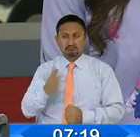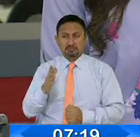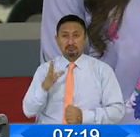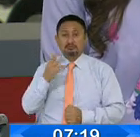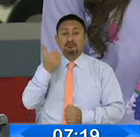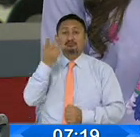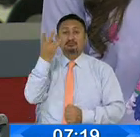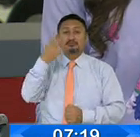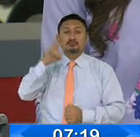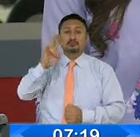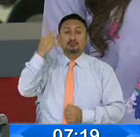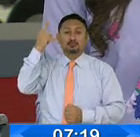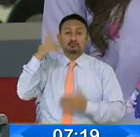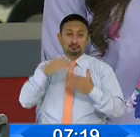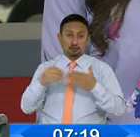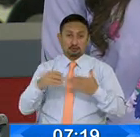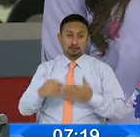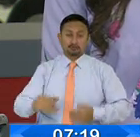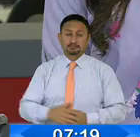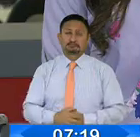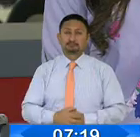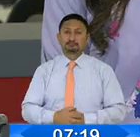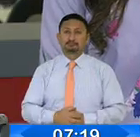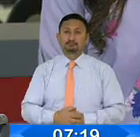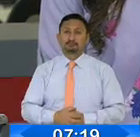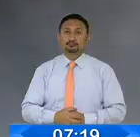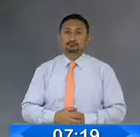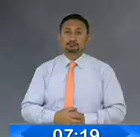en 17 millones de dólares.